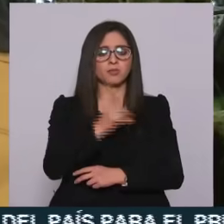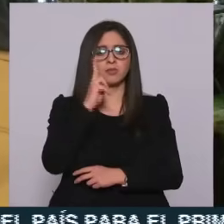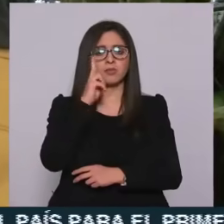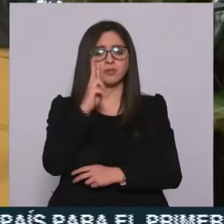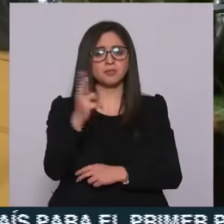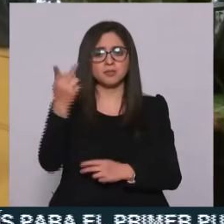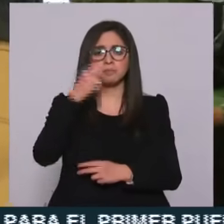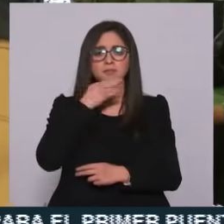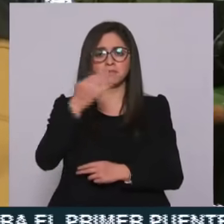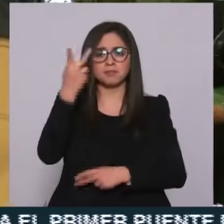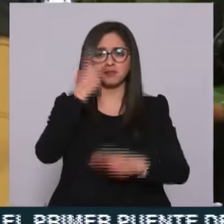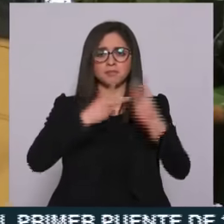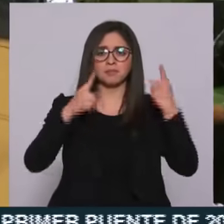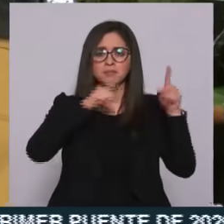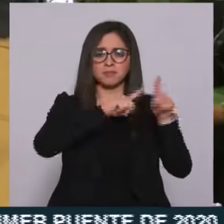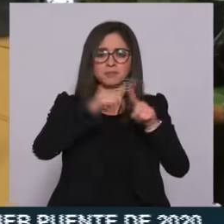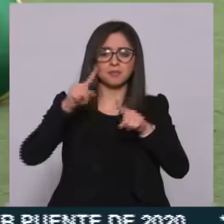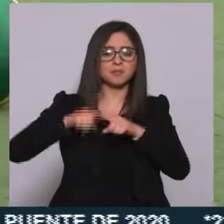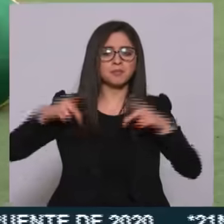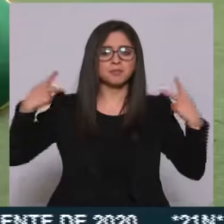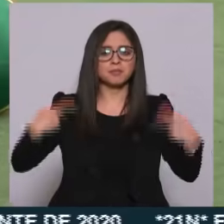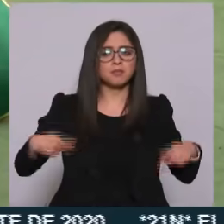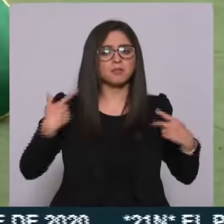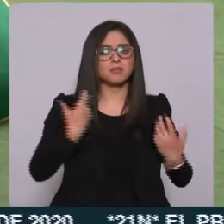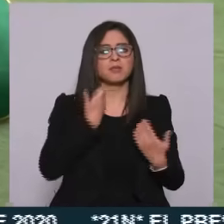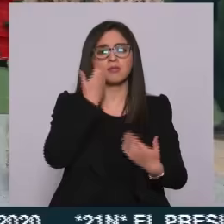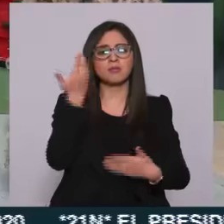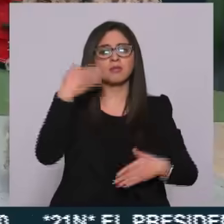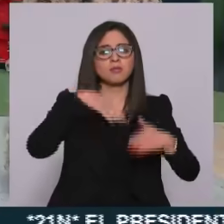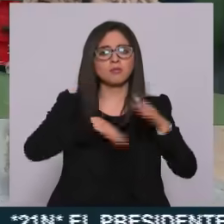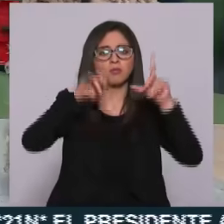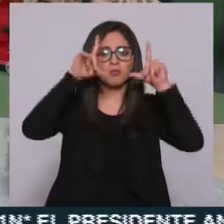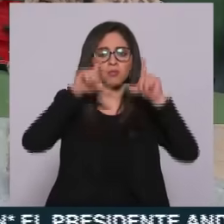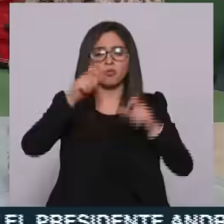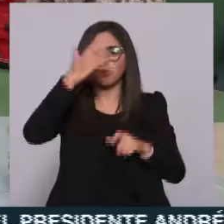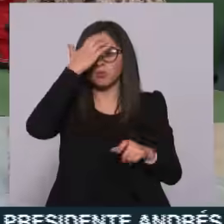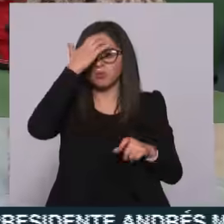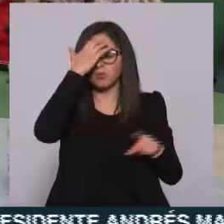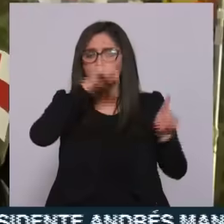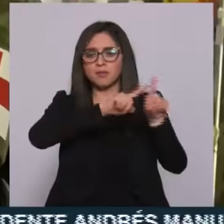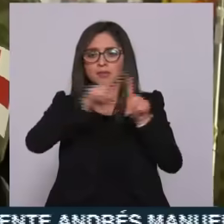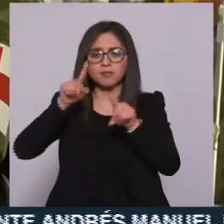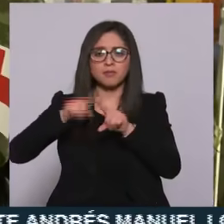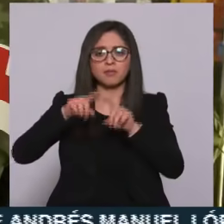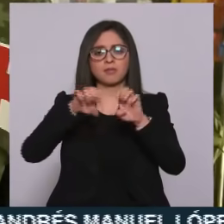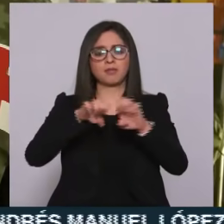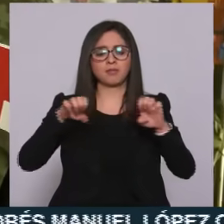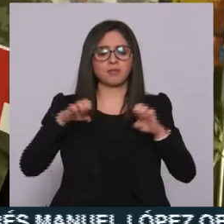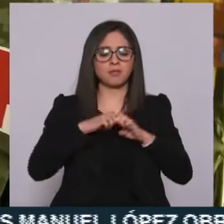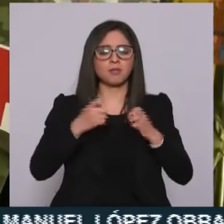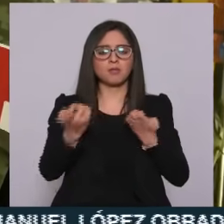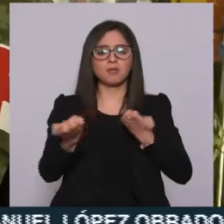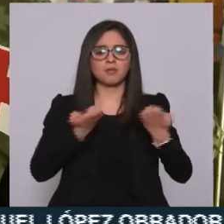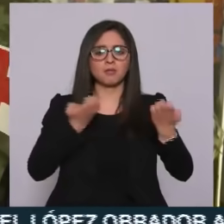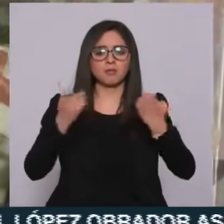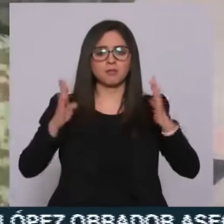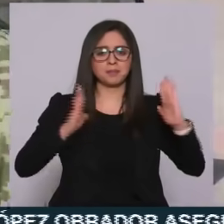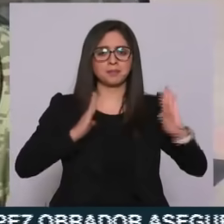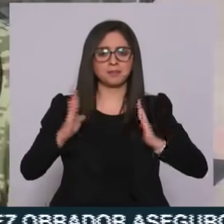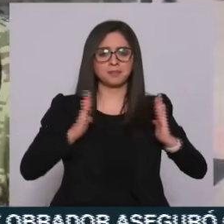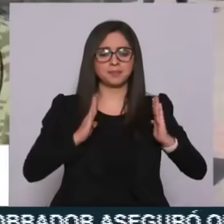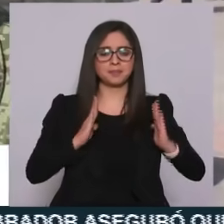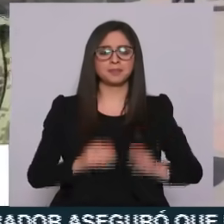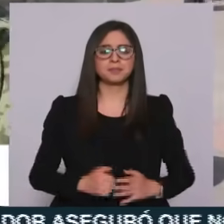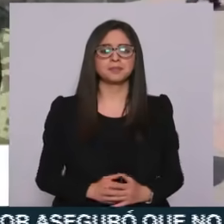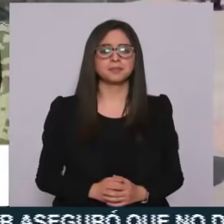a todos los viajeros que deseen tomarse una foto y conocer más sobre el equipamiento y entrenamiento de los militares. Esta exposición